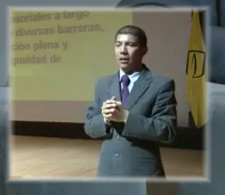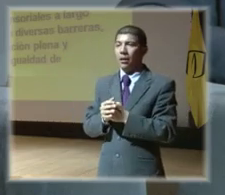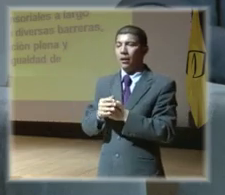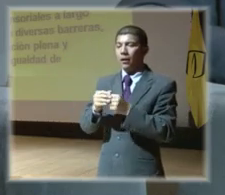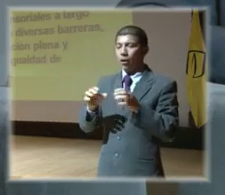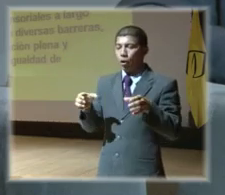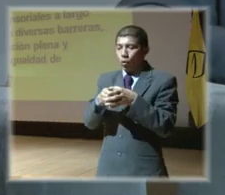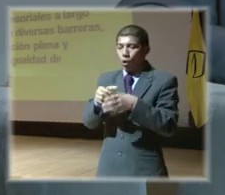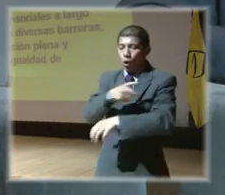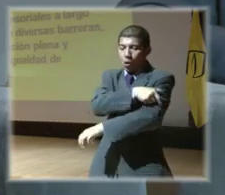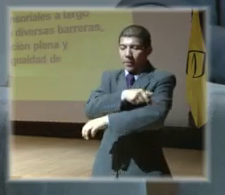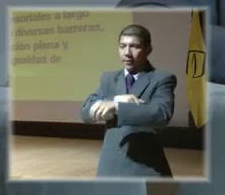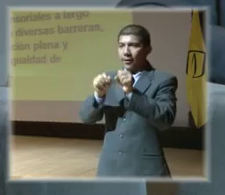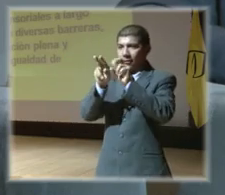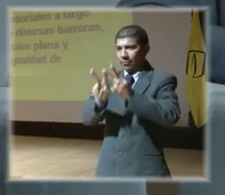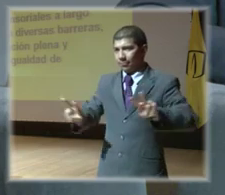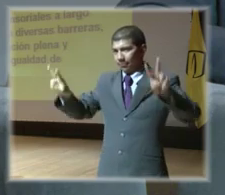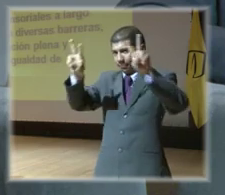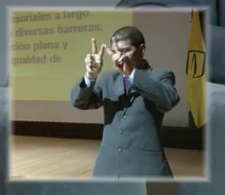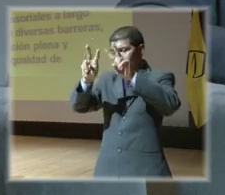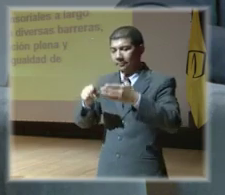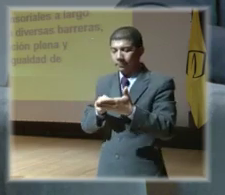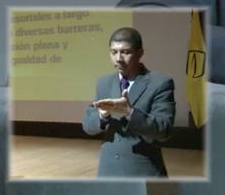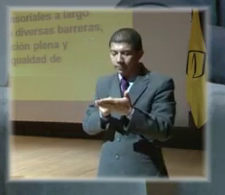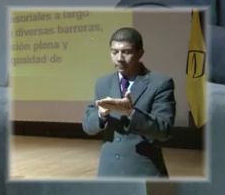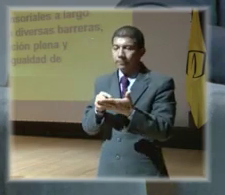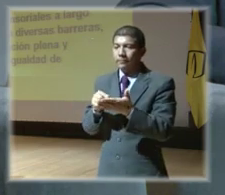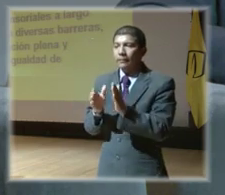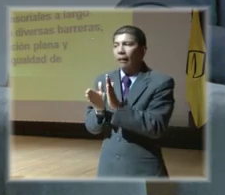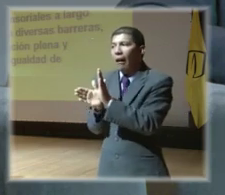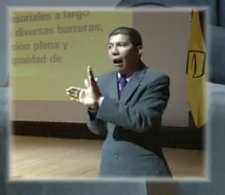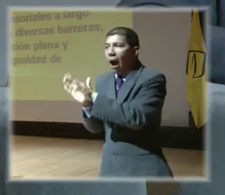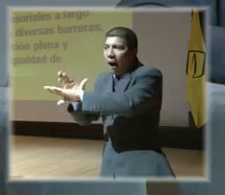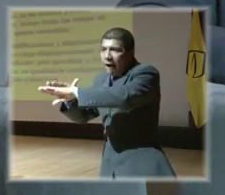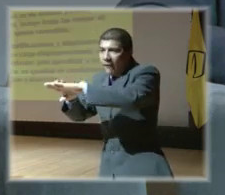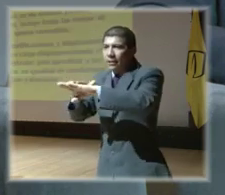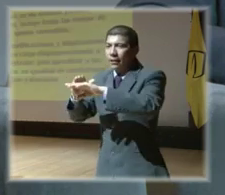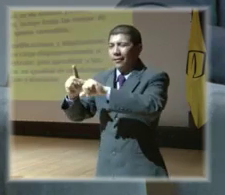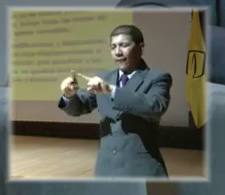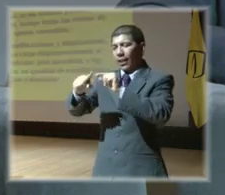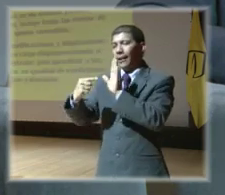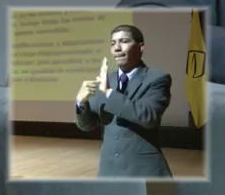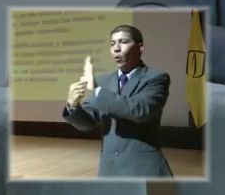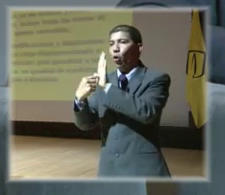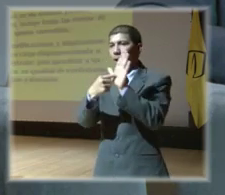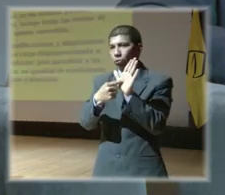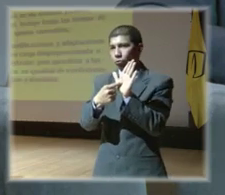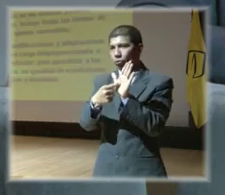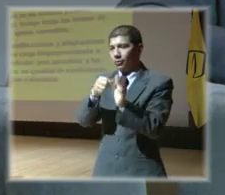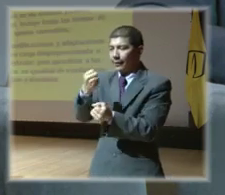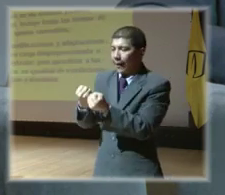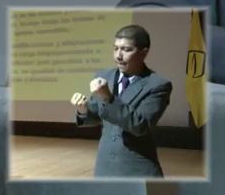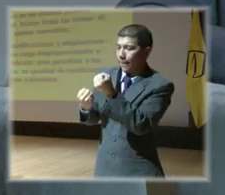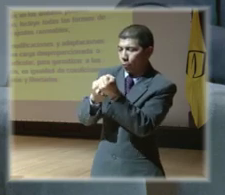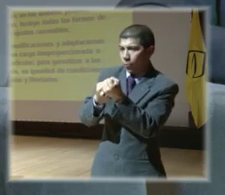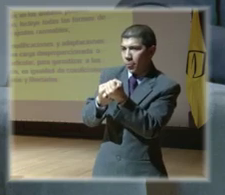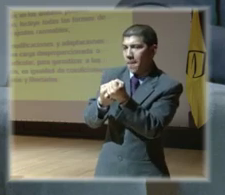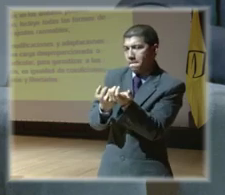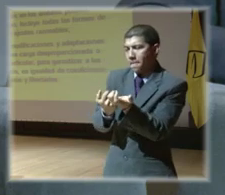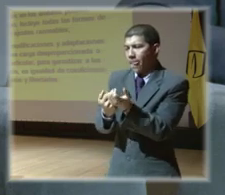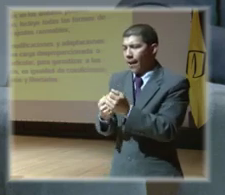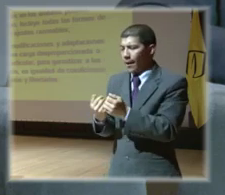Naciones Unidas, ha explicado diferentes modelos de toma de decisiones con apoyo. ¿Qué elementos debe contener una iniciativa legislativa que